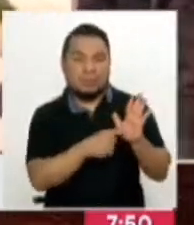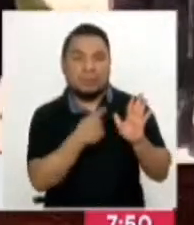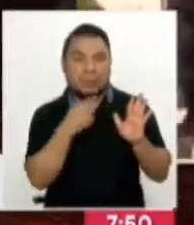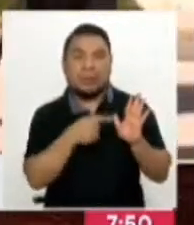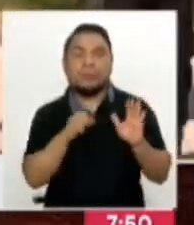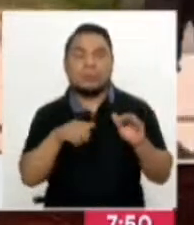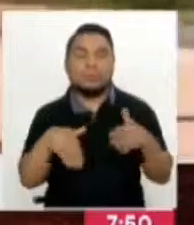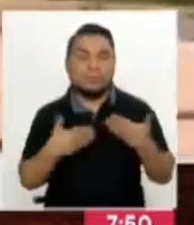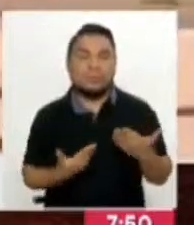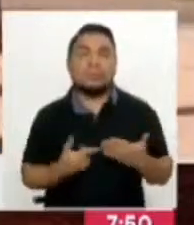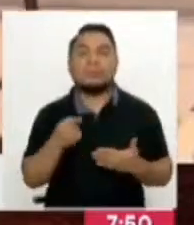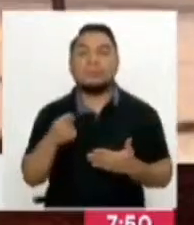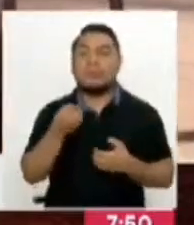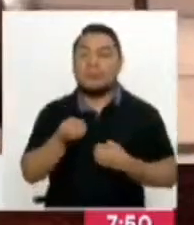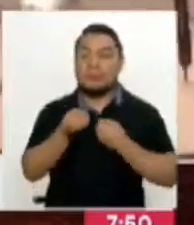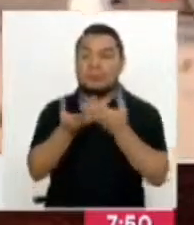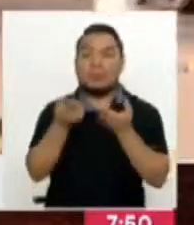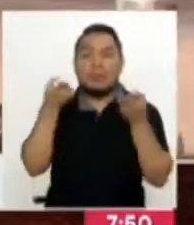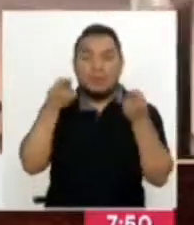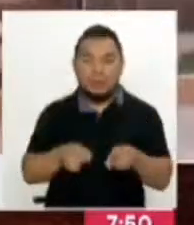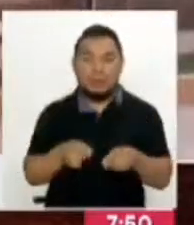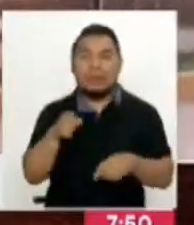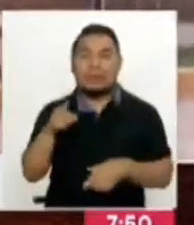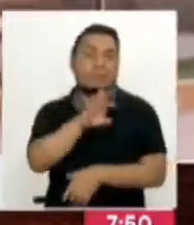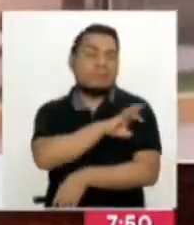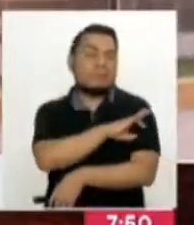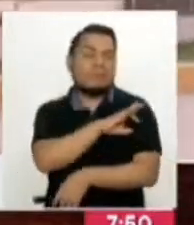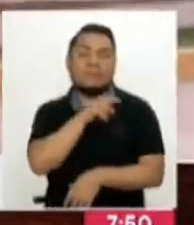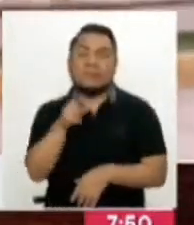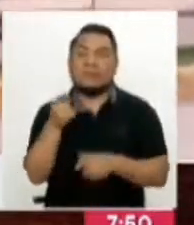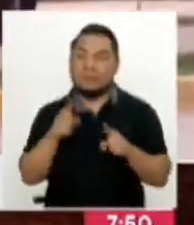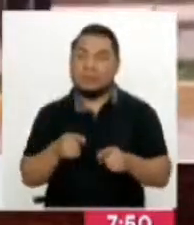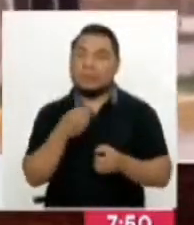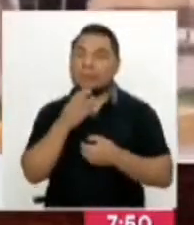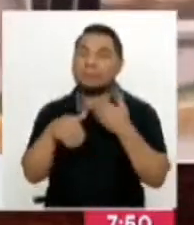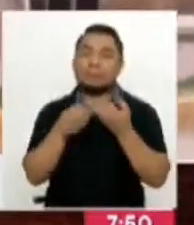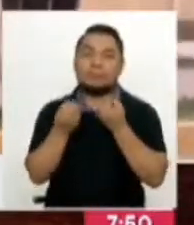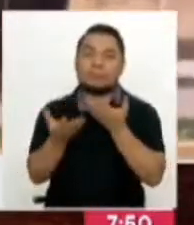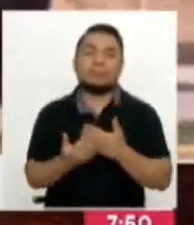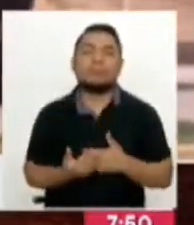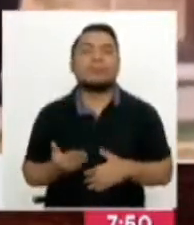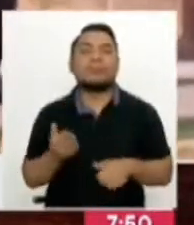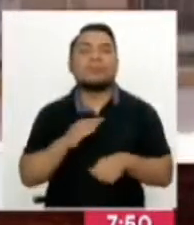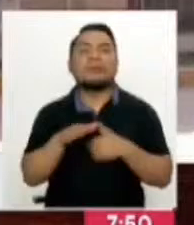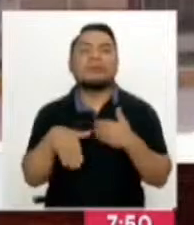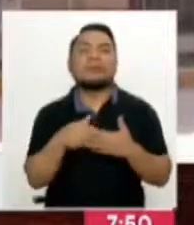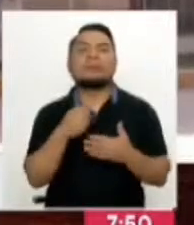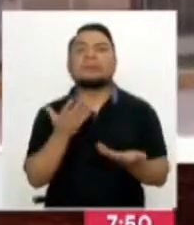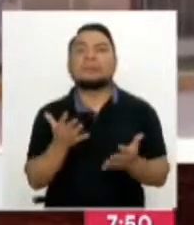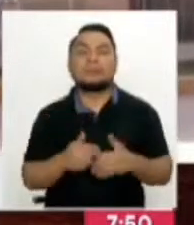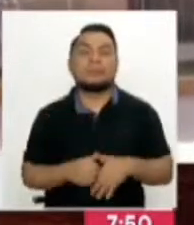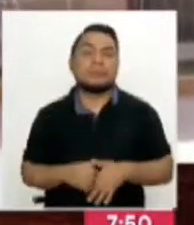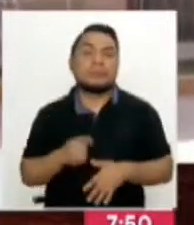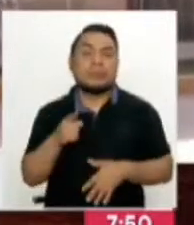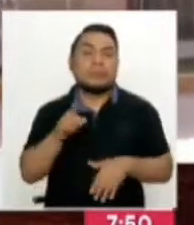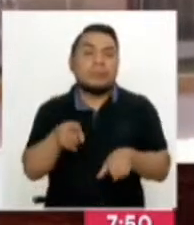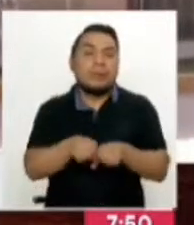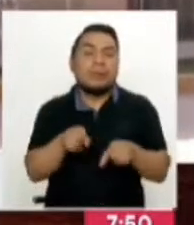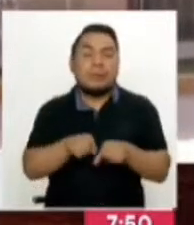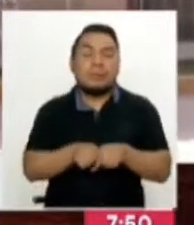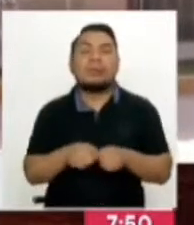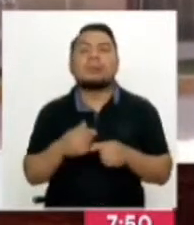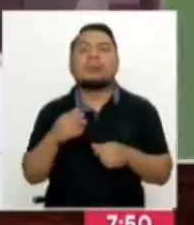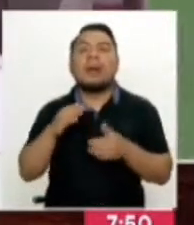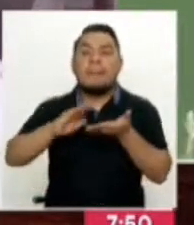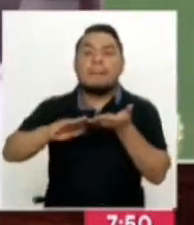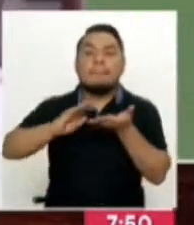en la colaboración eficaz llega a un acuerdo con el fiscal de pena y reparación civil con relación a la pena, puede ser incluso hasta una exención de pena, o